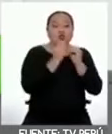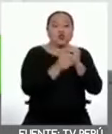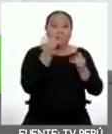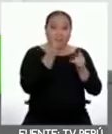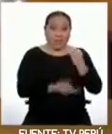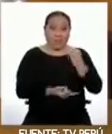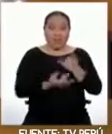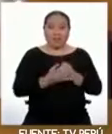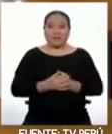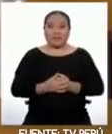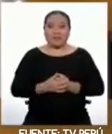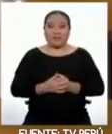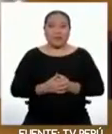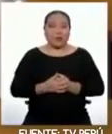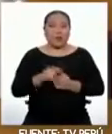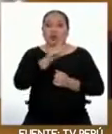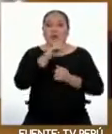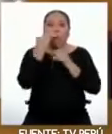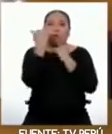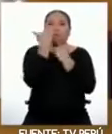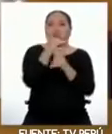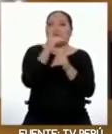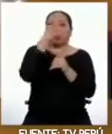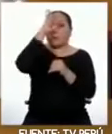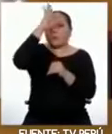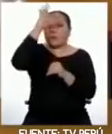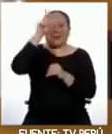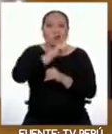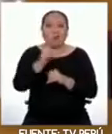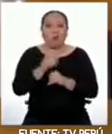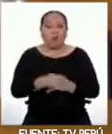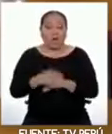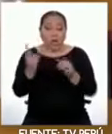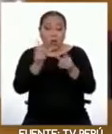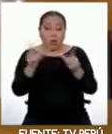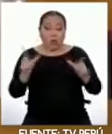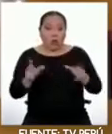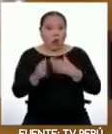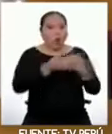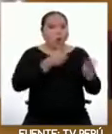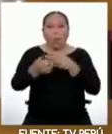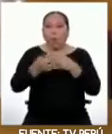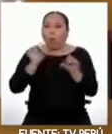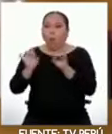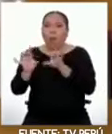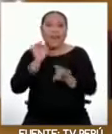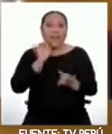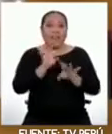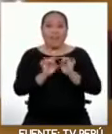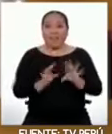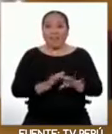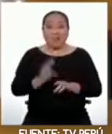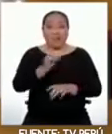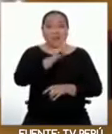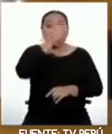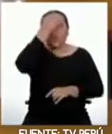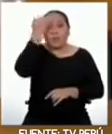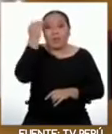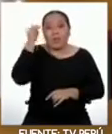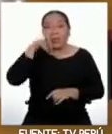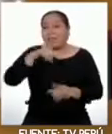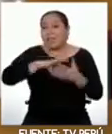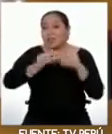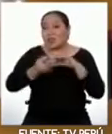presentará al finalizar? No limites tu imaginación. El lugar puede ser cualquiera, pero no olvidemos, esta